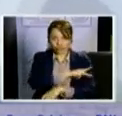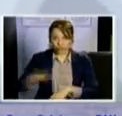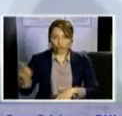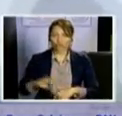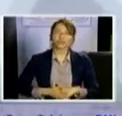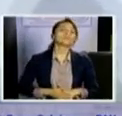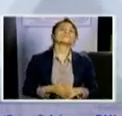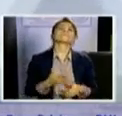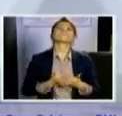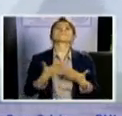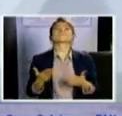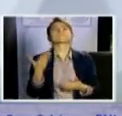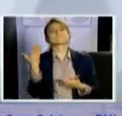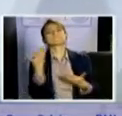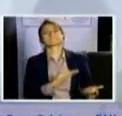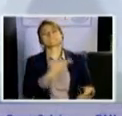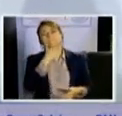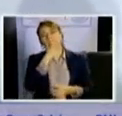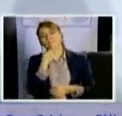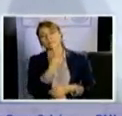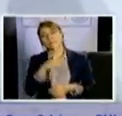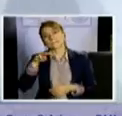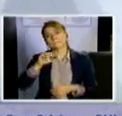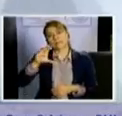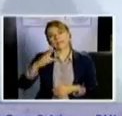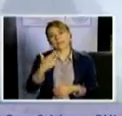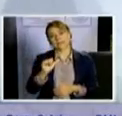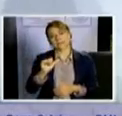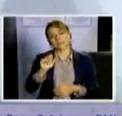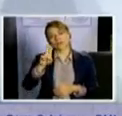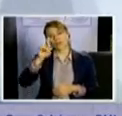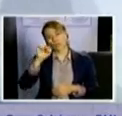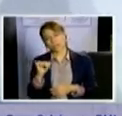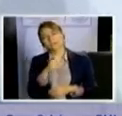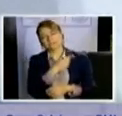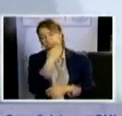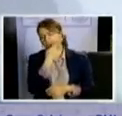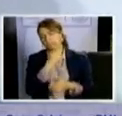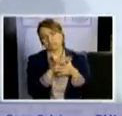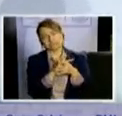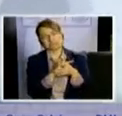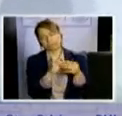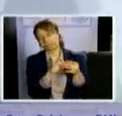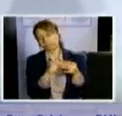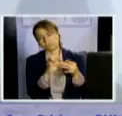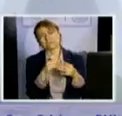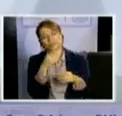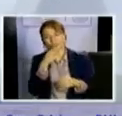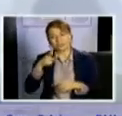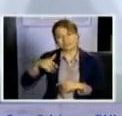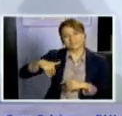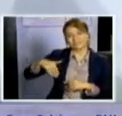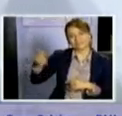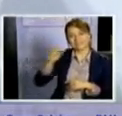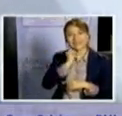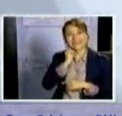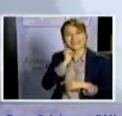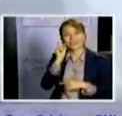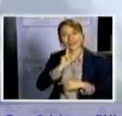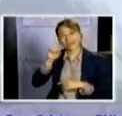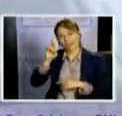el señor Pachauri nos comentó todo. Comentaba con la senadora Rojas ahorita hace un momento, me decía, cada vez que escucho